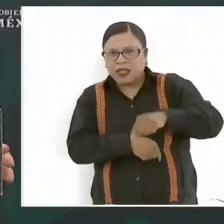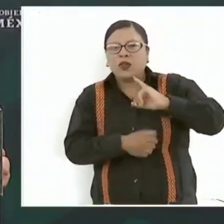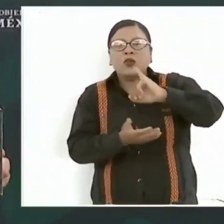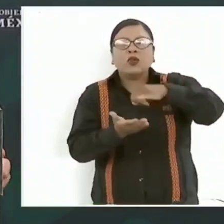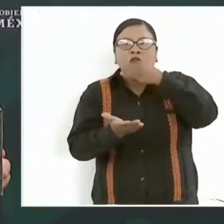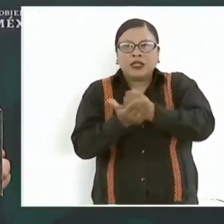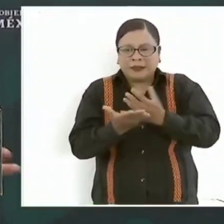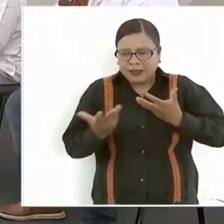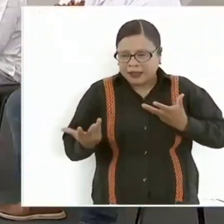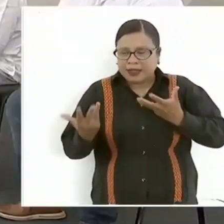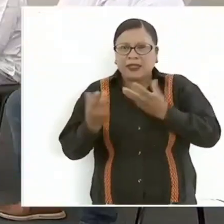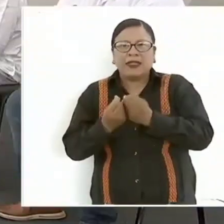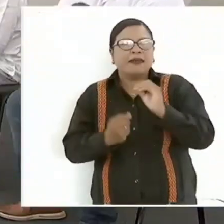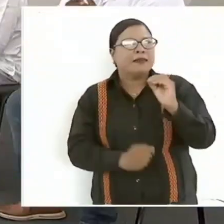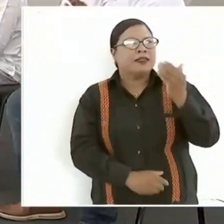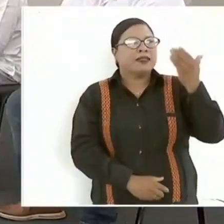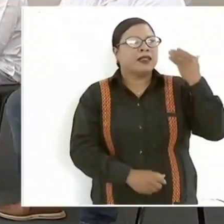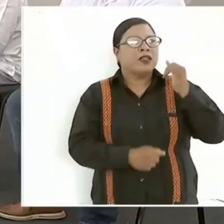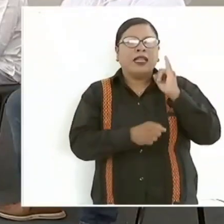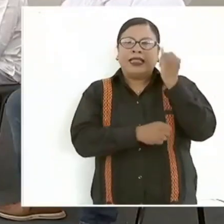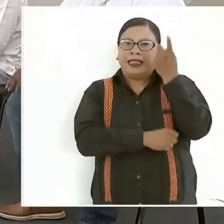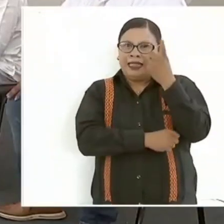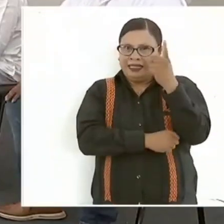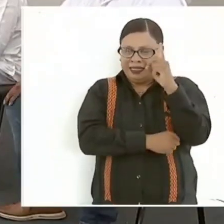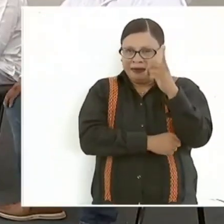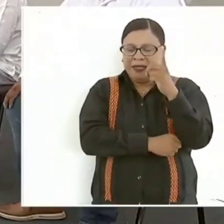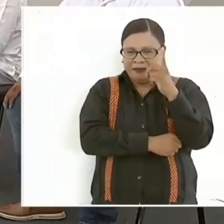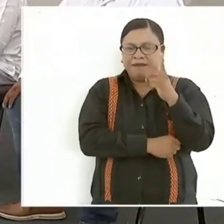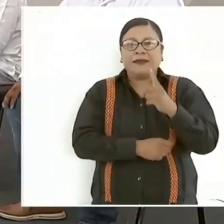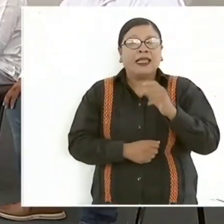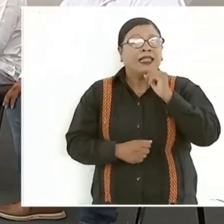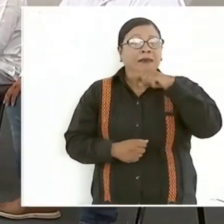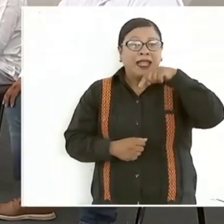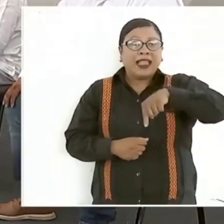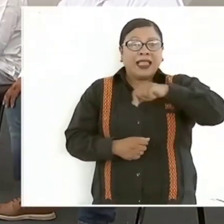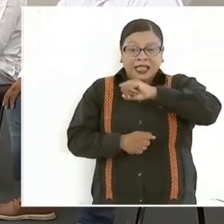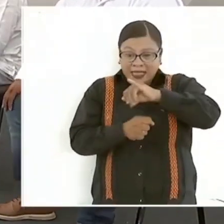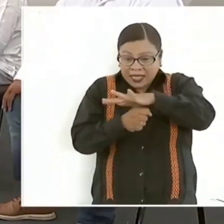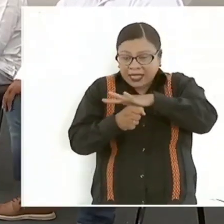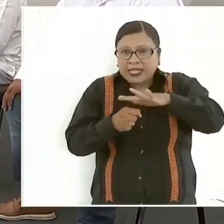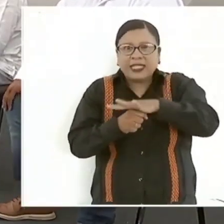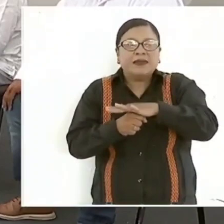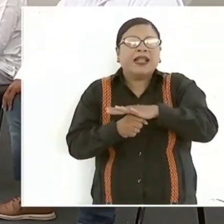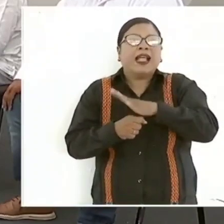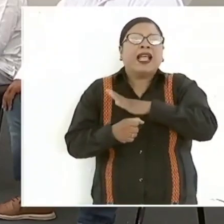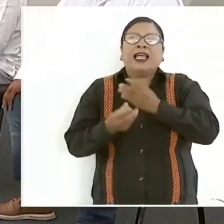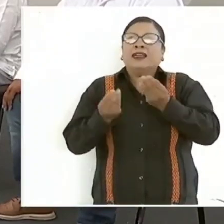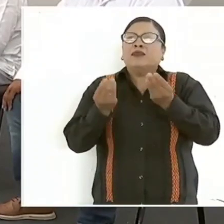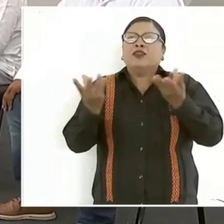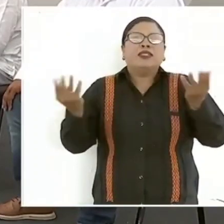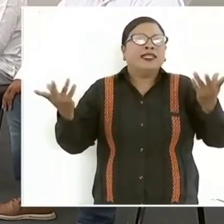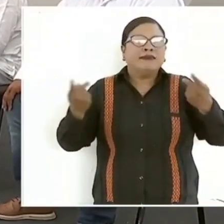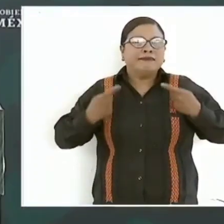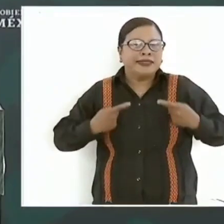como estuvimos en diciembre pasado. Y además estar en el Istmo con tantas